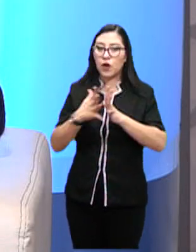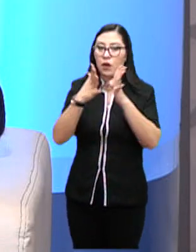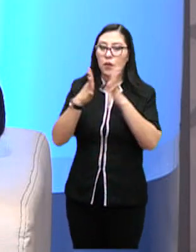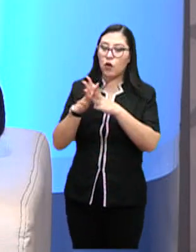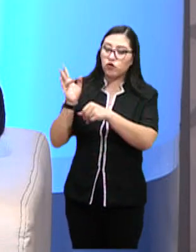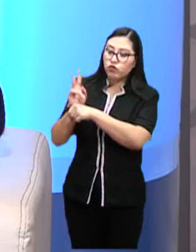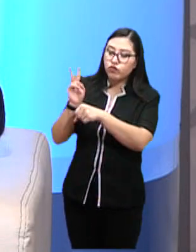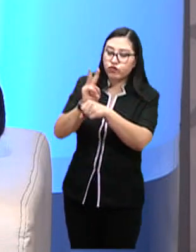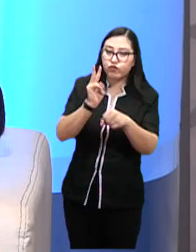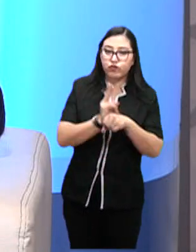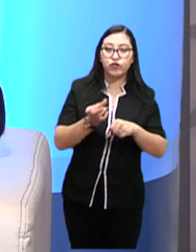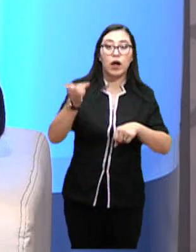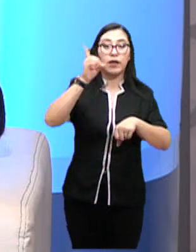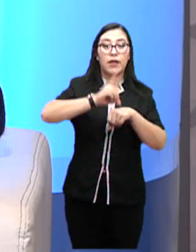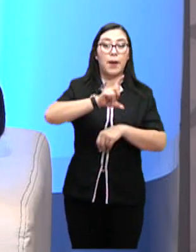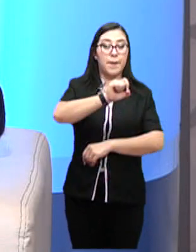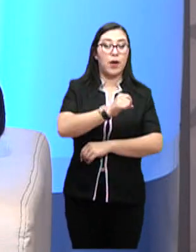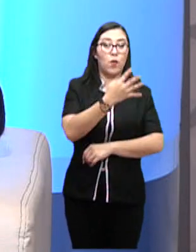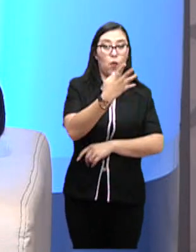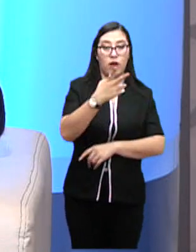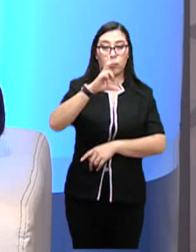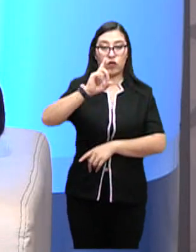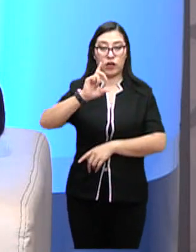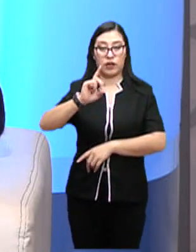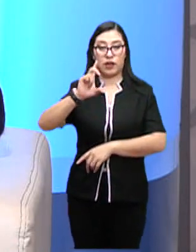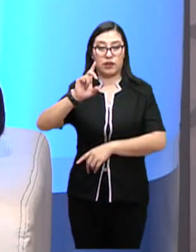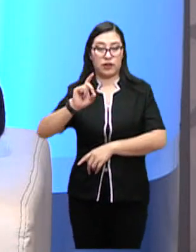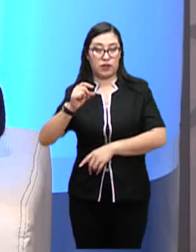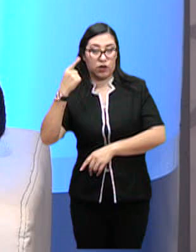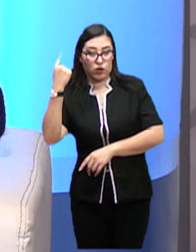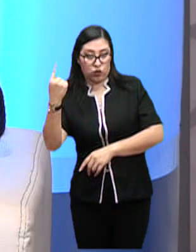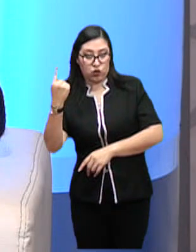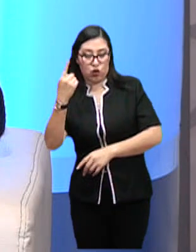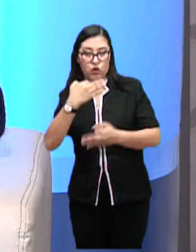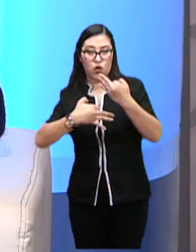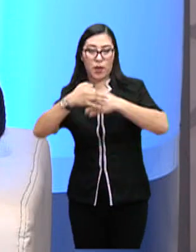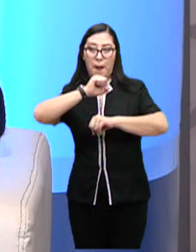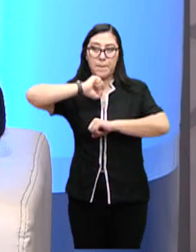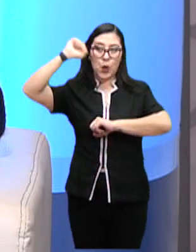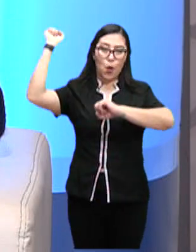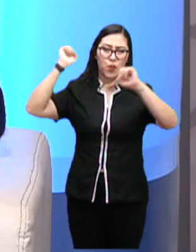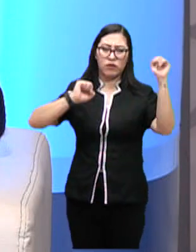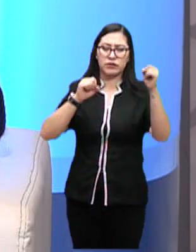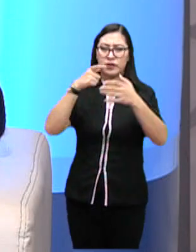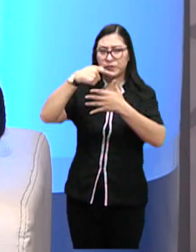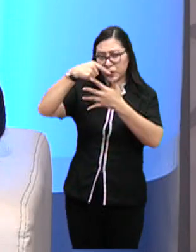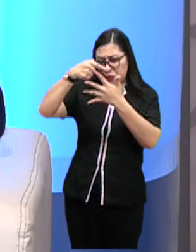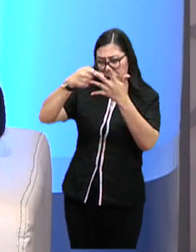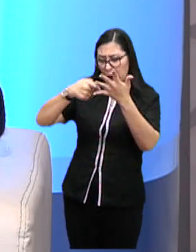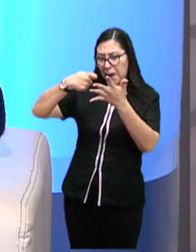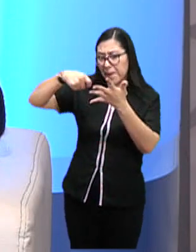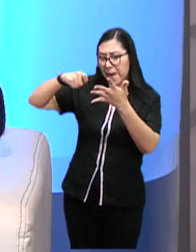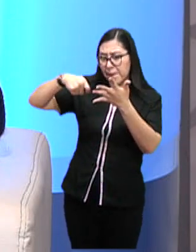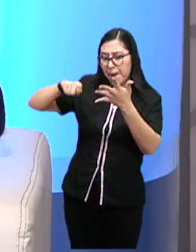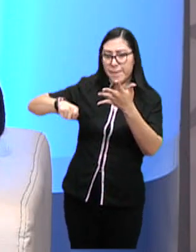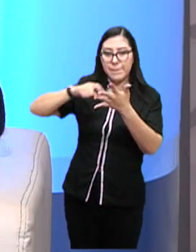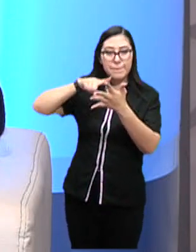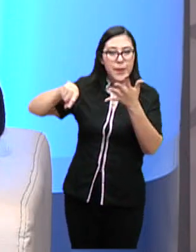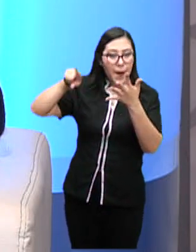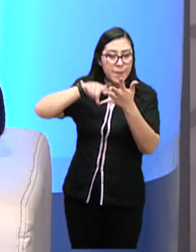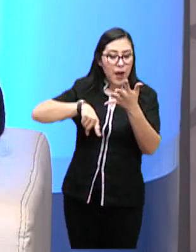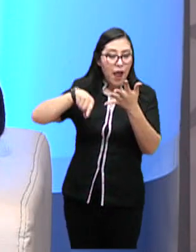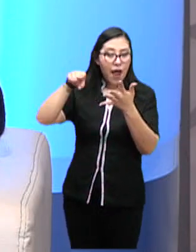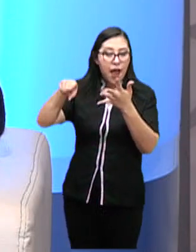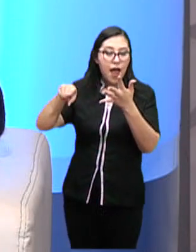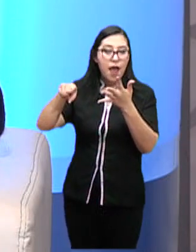recorridos los días 24, 30 y 31 y aquella pirotecnia que no cumpla con los requisitos o la normatividad que se ha